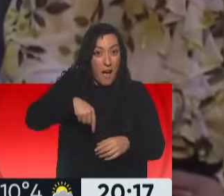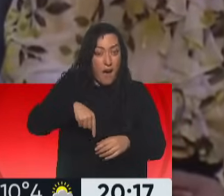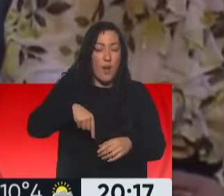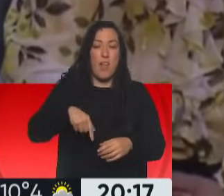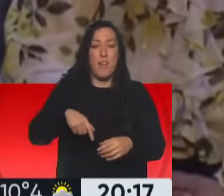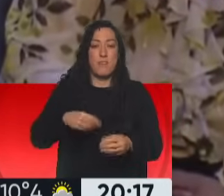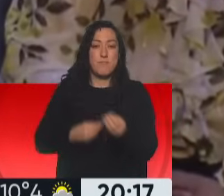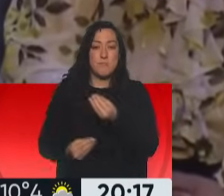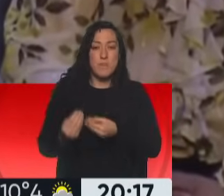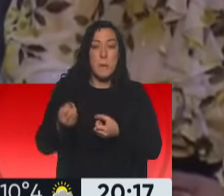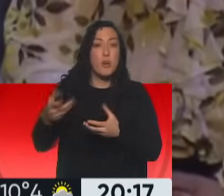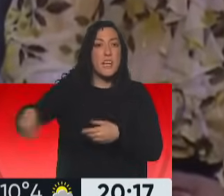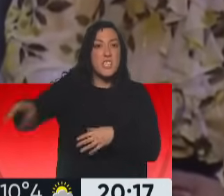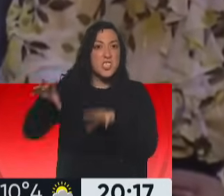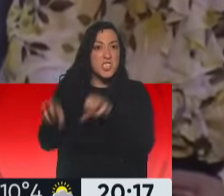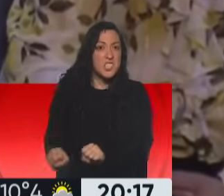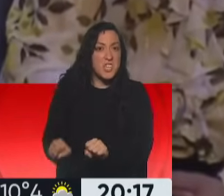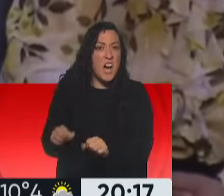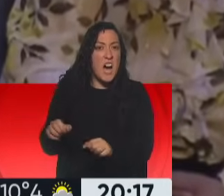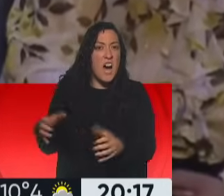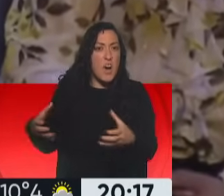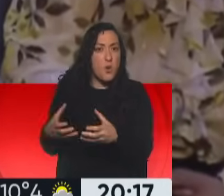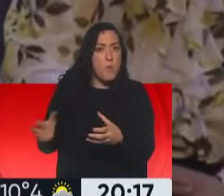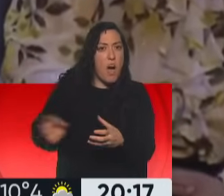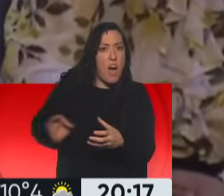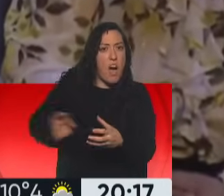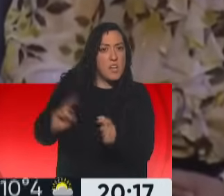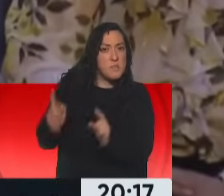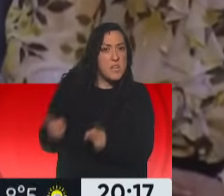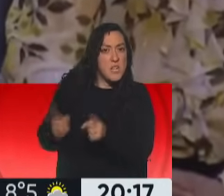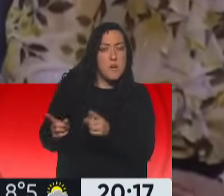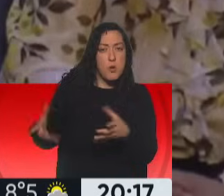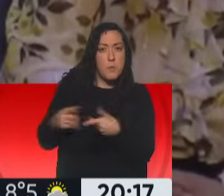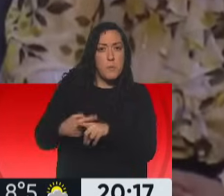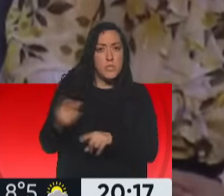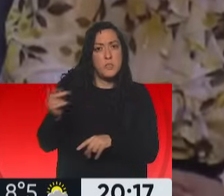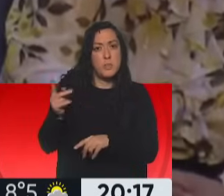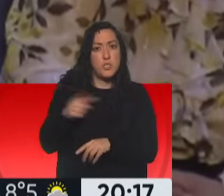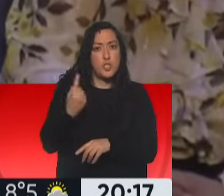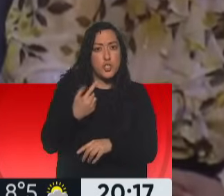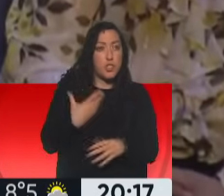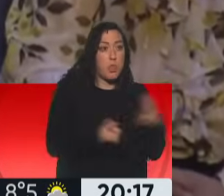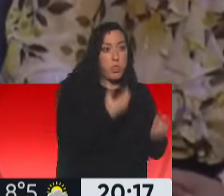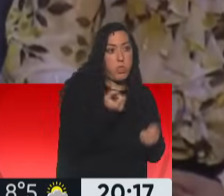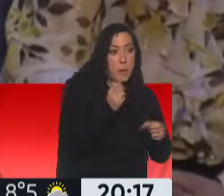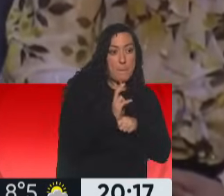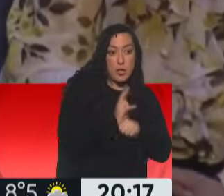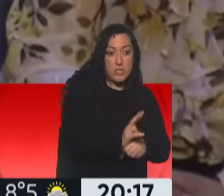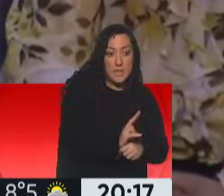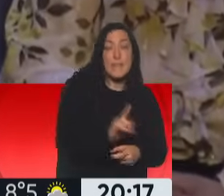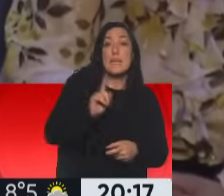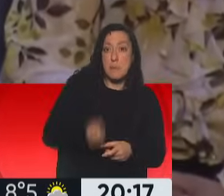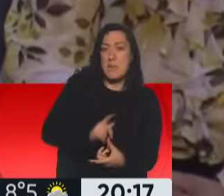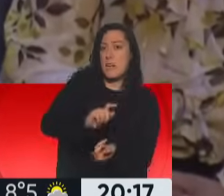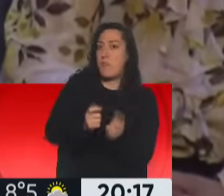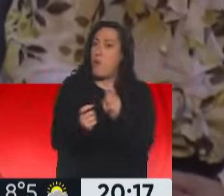recinto estancados por décadas de colectivismo. Porque necesitamos proteger lo logrado y avanzar con las reformas que